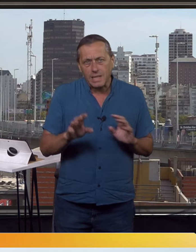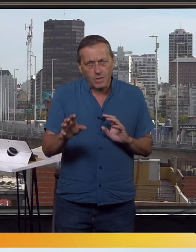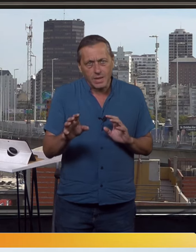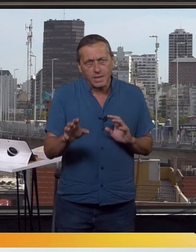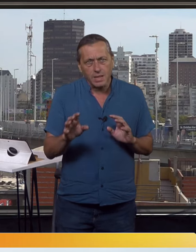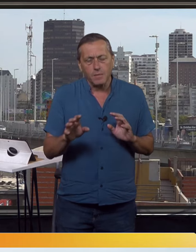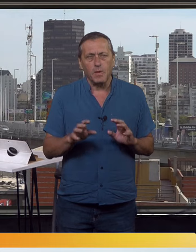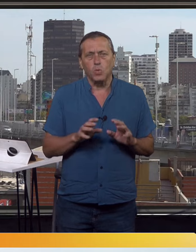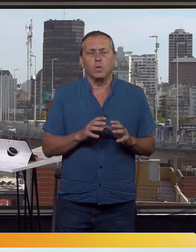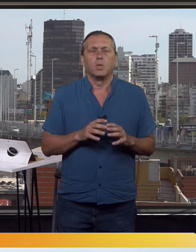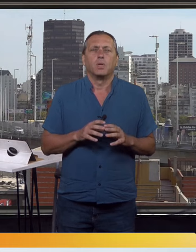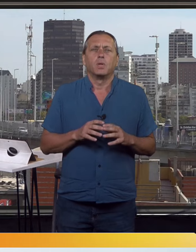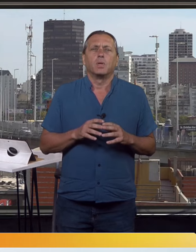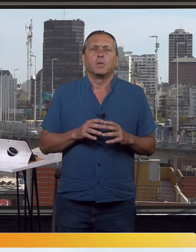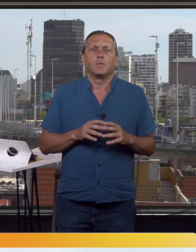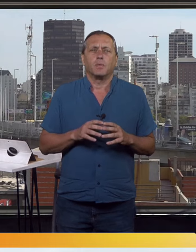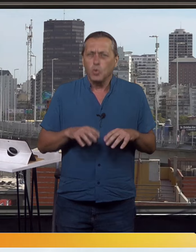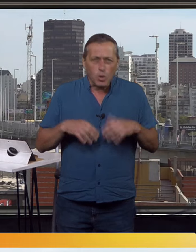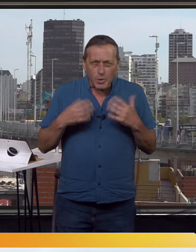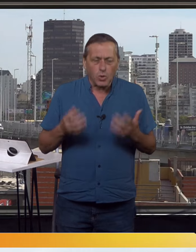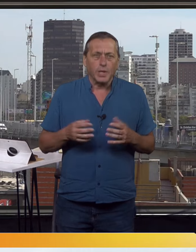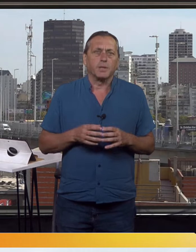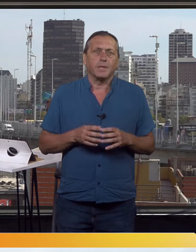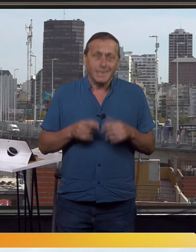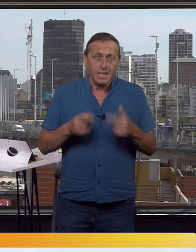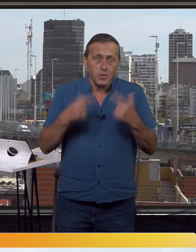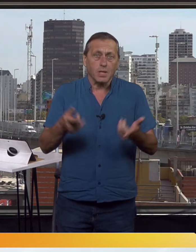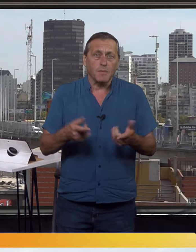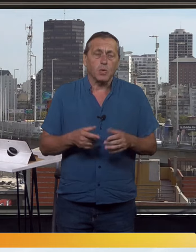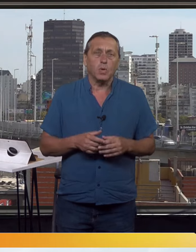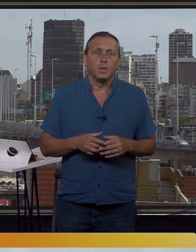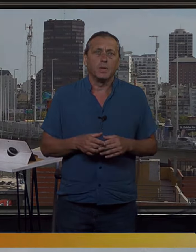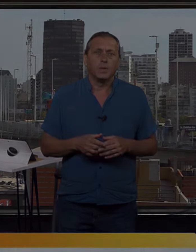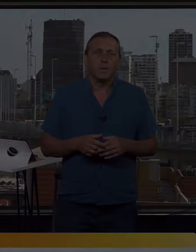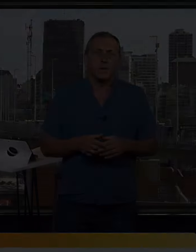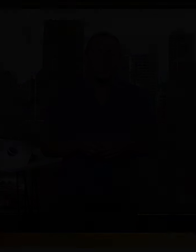similares a lo que dice Majul, mucho peores. Entre ellos está Majul.